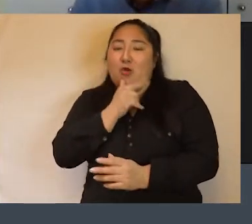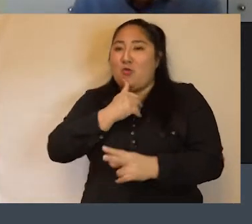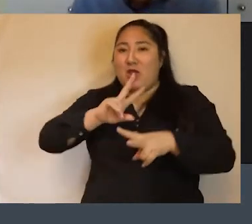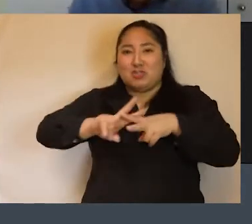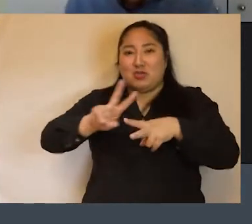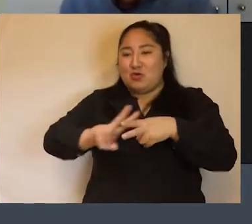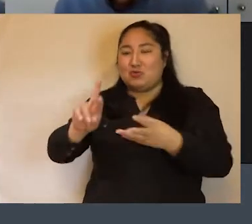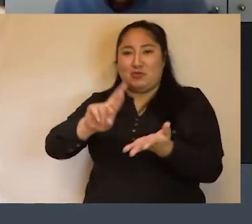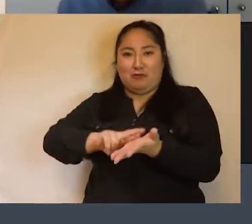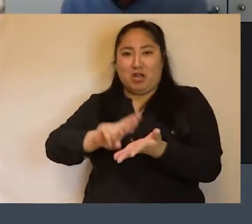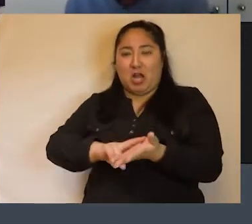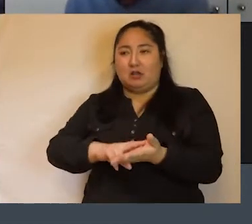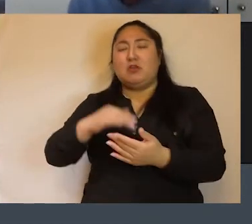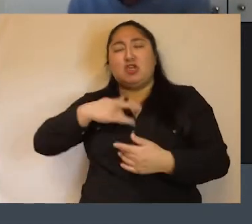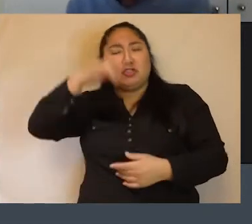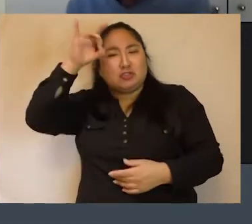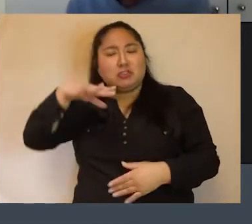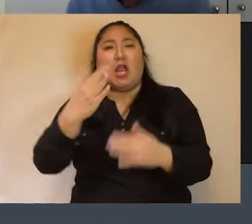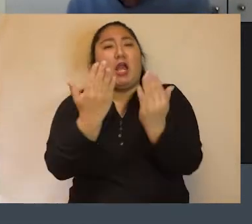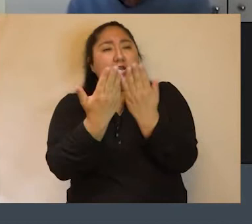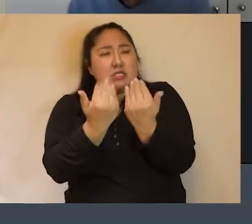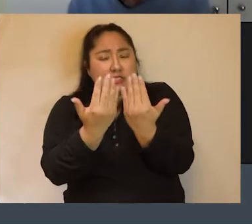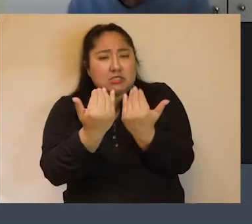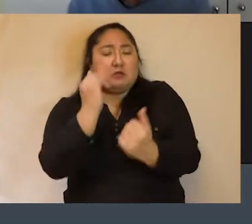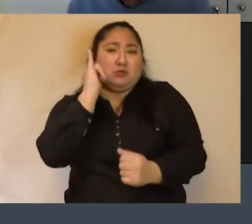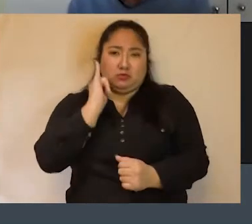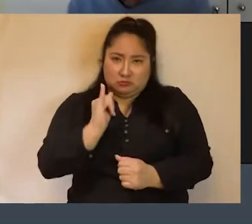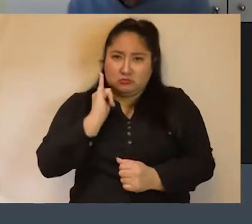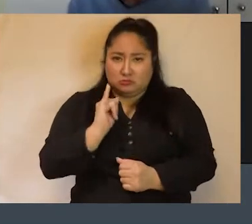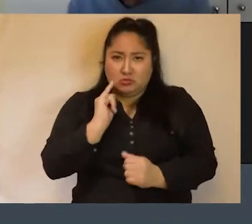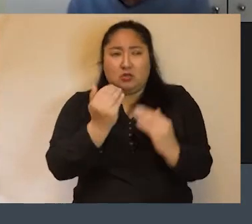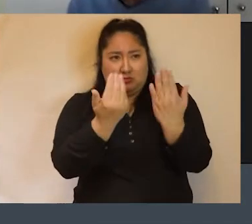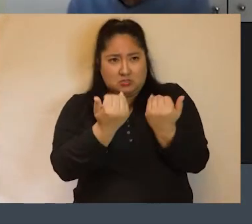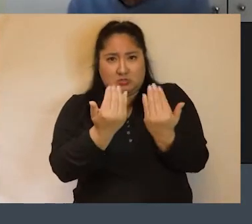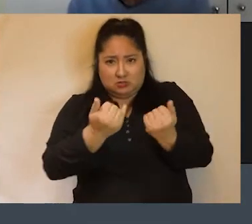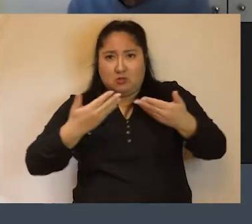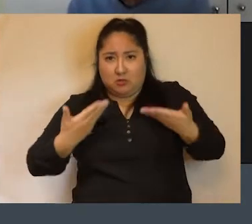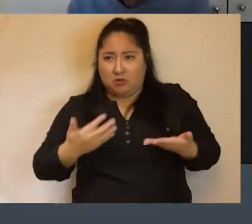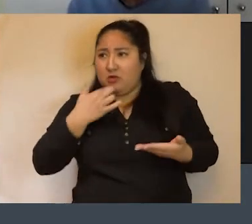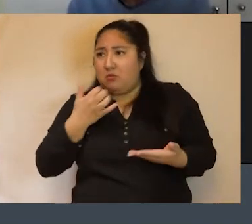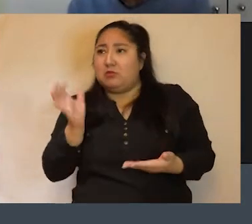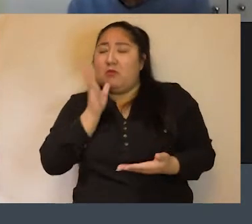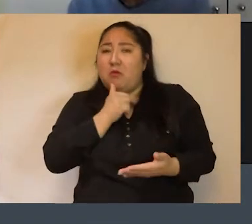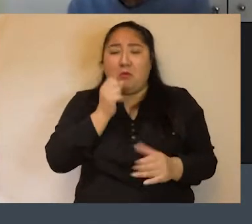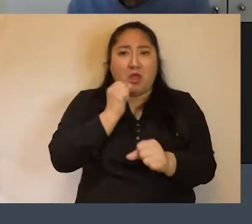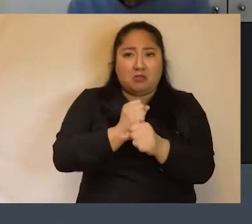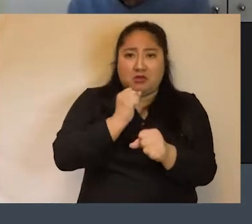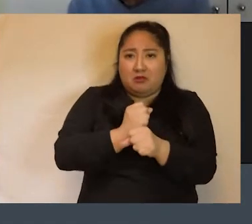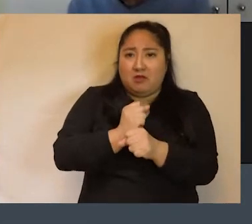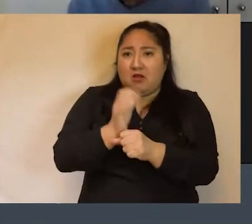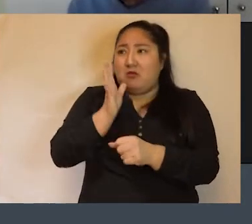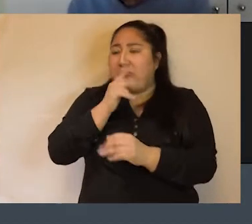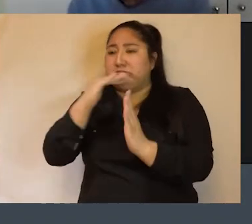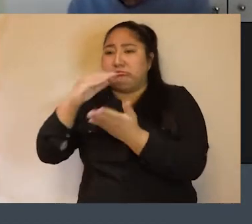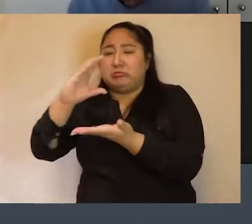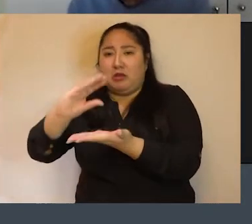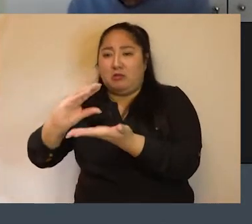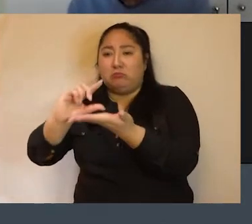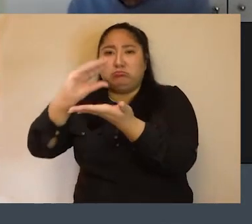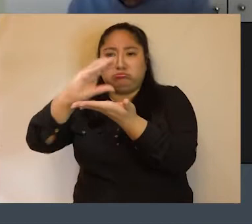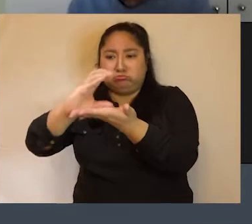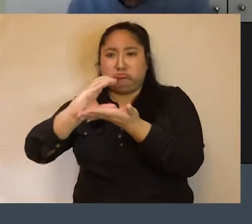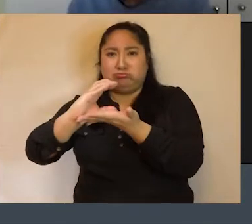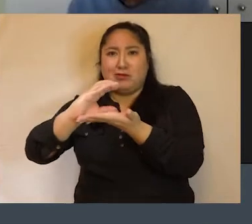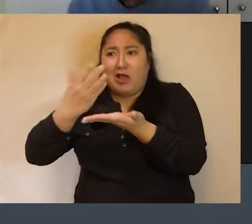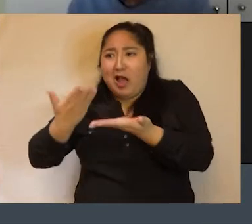solución real, todos lo saben. ¿Es necesario? Sí, es necesario en este momento donde el aumento del desempleo, el aumento de